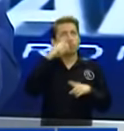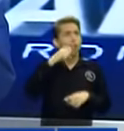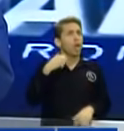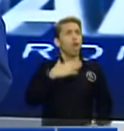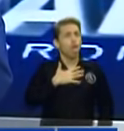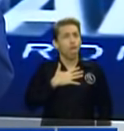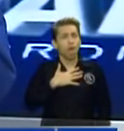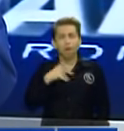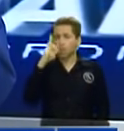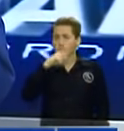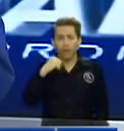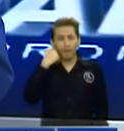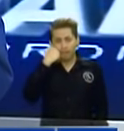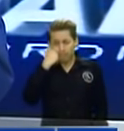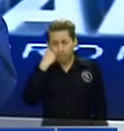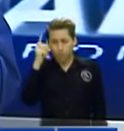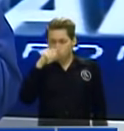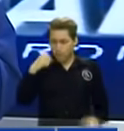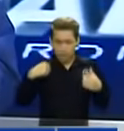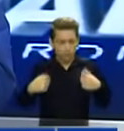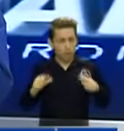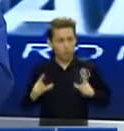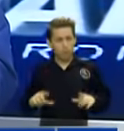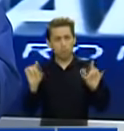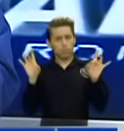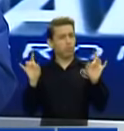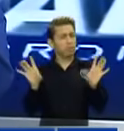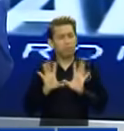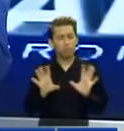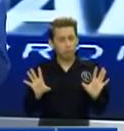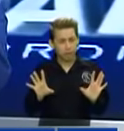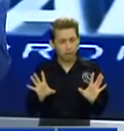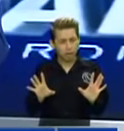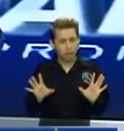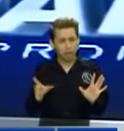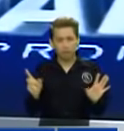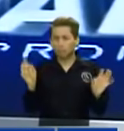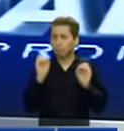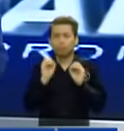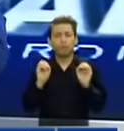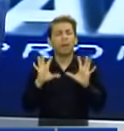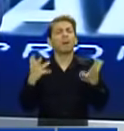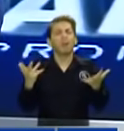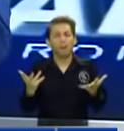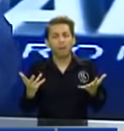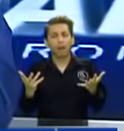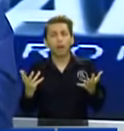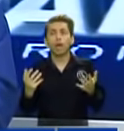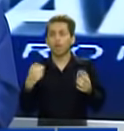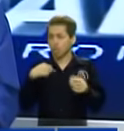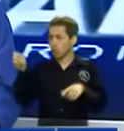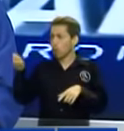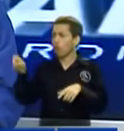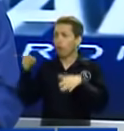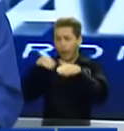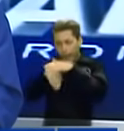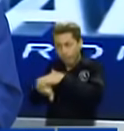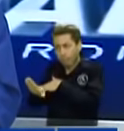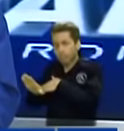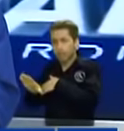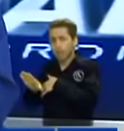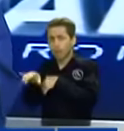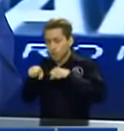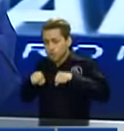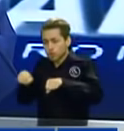dolor de cuerpo, no tengo ningún síntoma, no me va a pasar nada. Si yo entré a ese supermercado con mascarilla y el otro cuate estaba